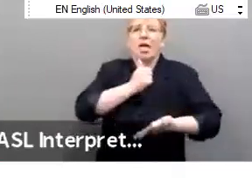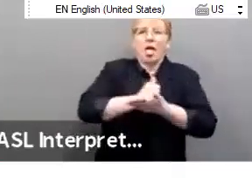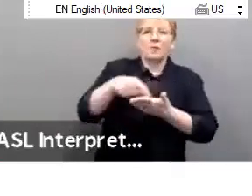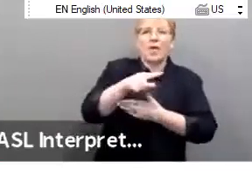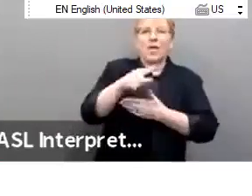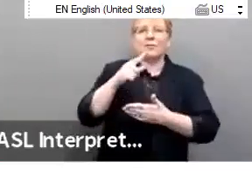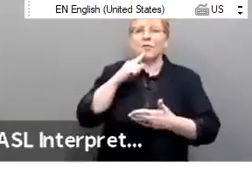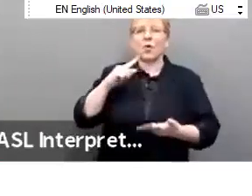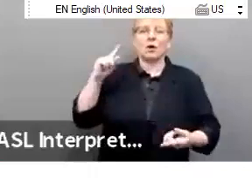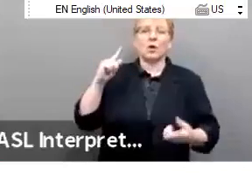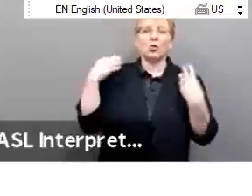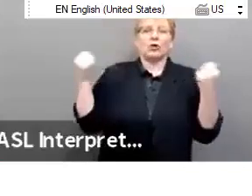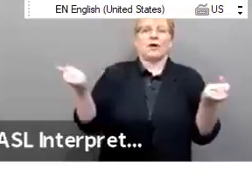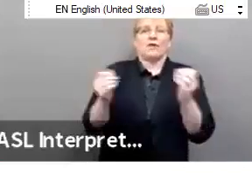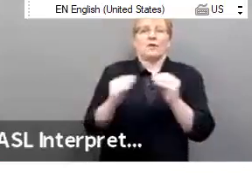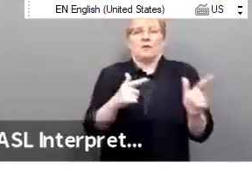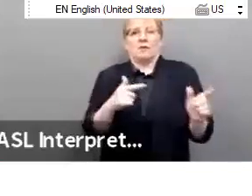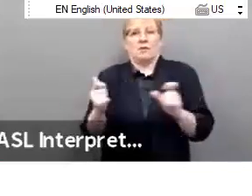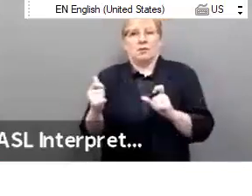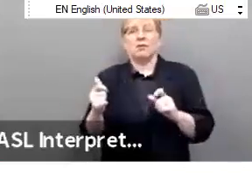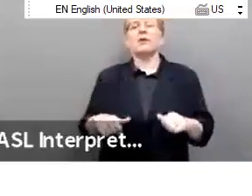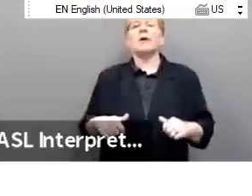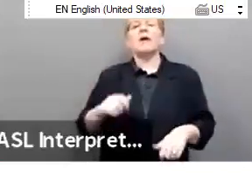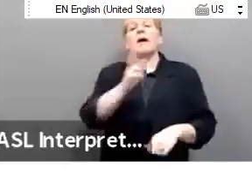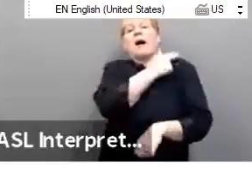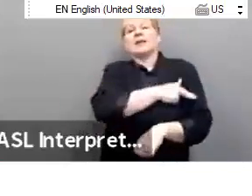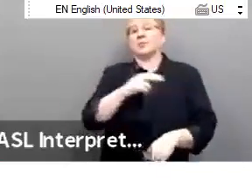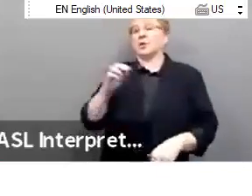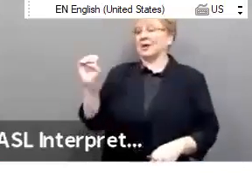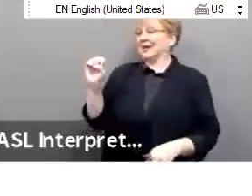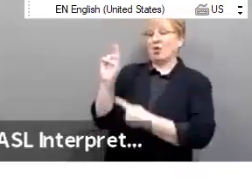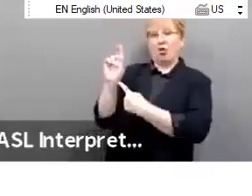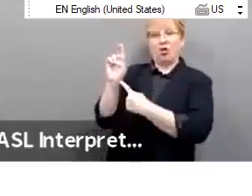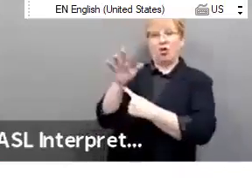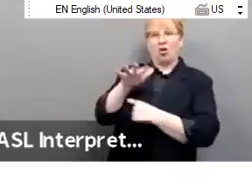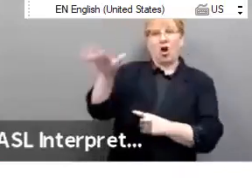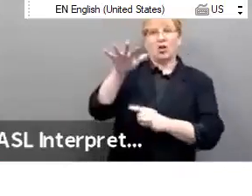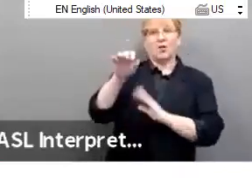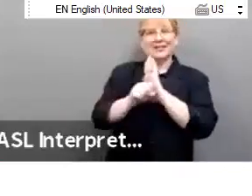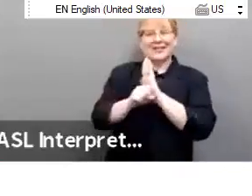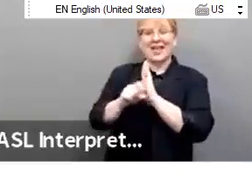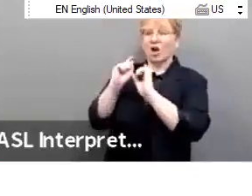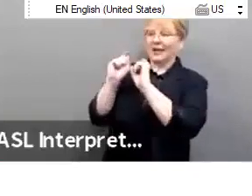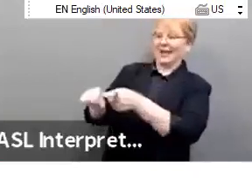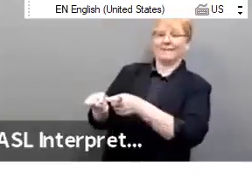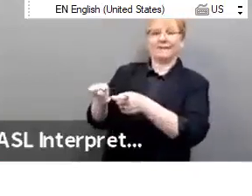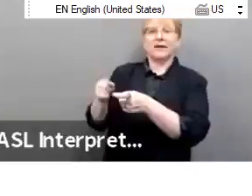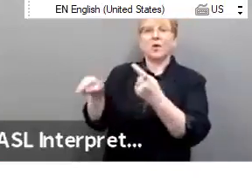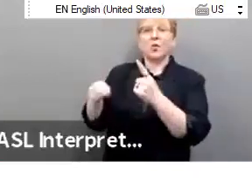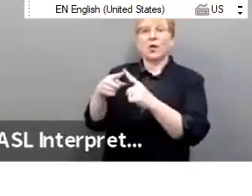por favor, búsquenlo, traten de conseguirlo. Los anticuerpos monoclonales van a disminuir las